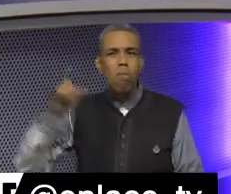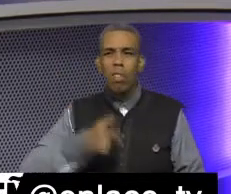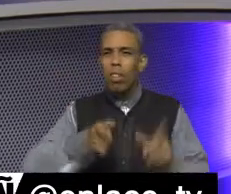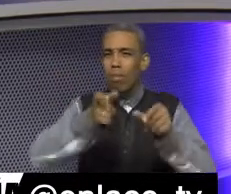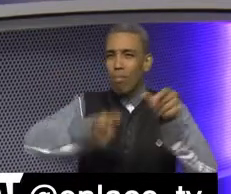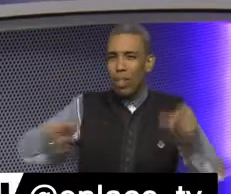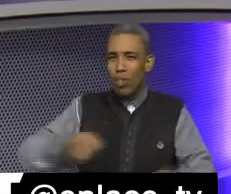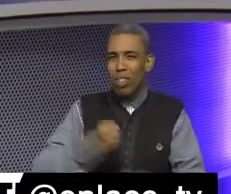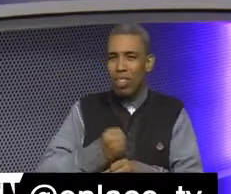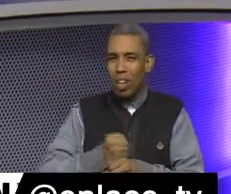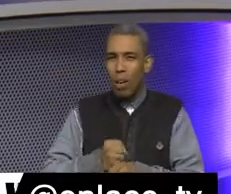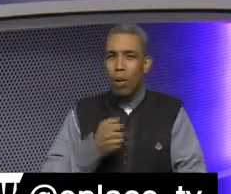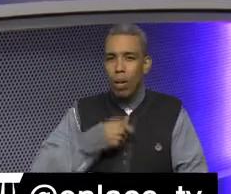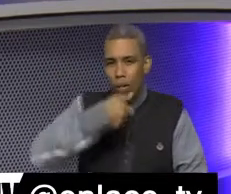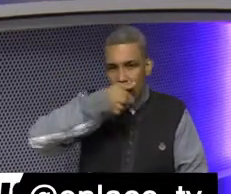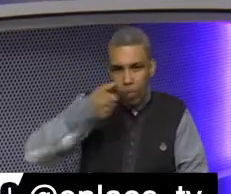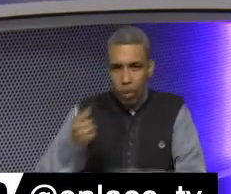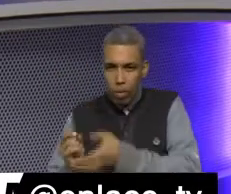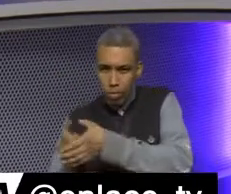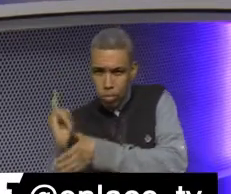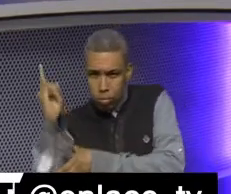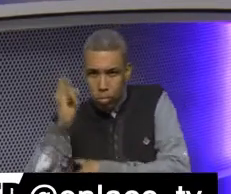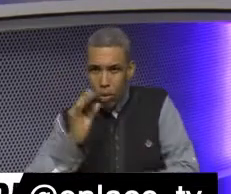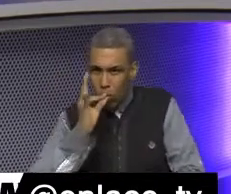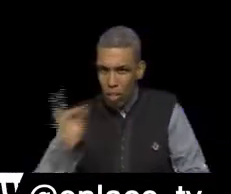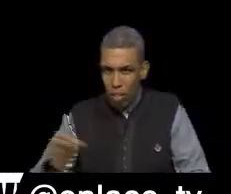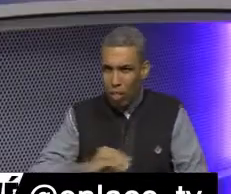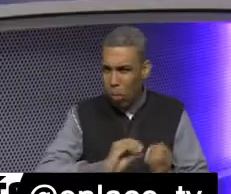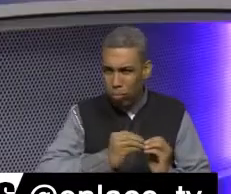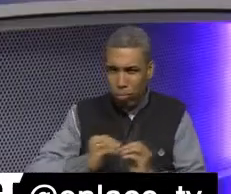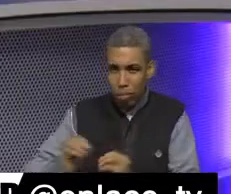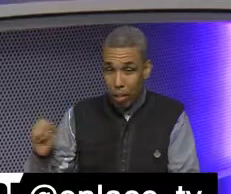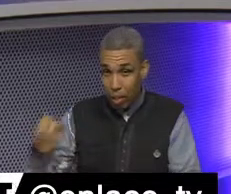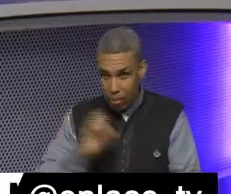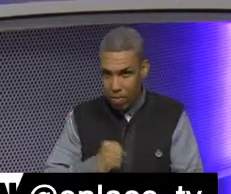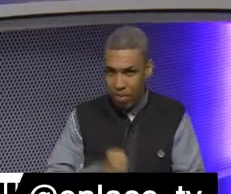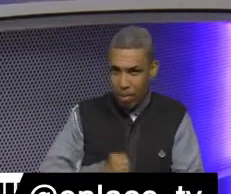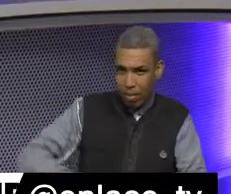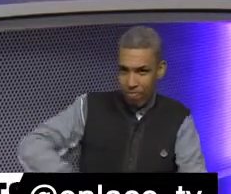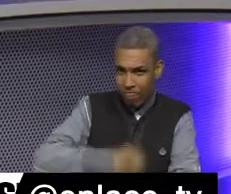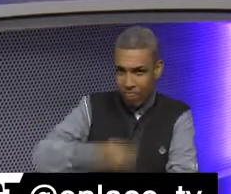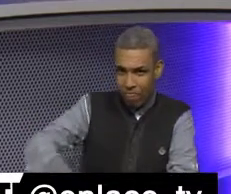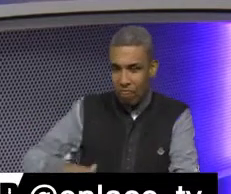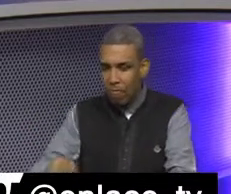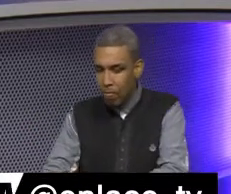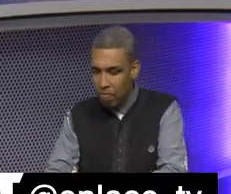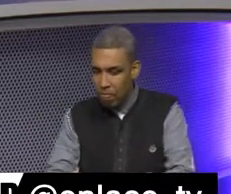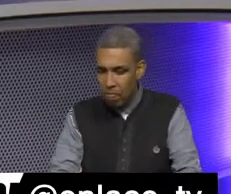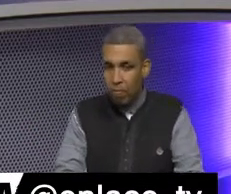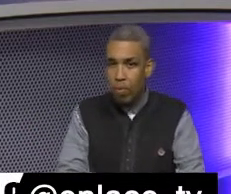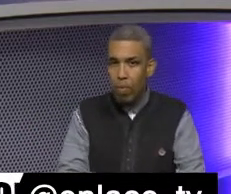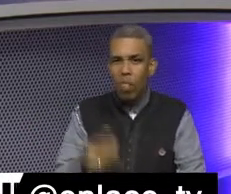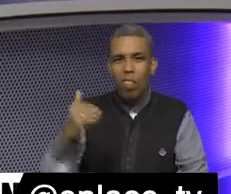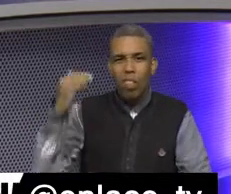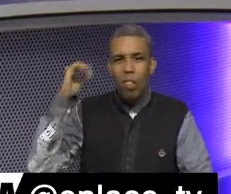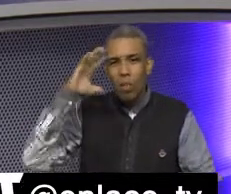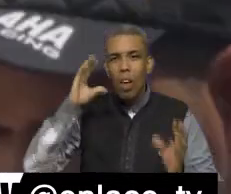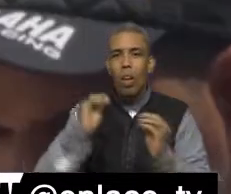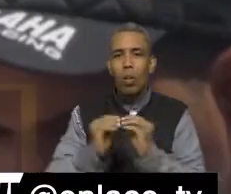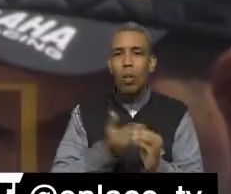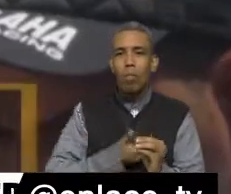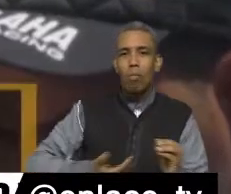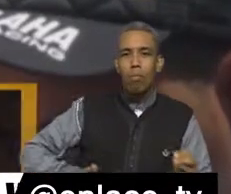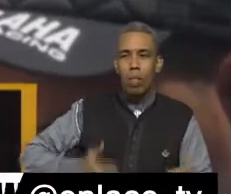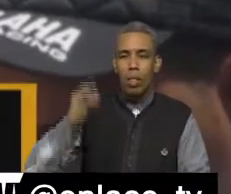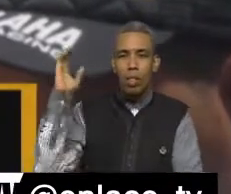al gobierno nacional garantías de seguridad para sus líderes y también que cumpla con los acuerdos pactados.